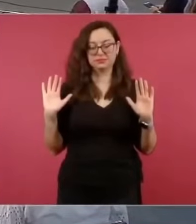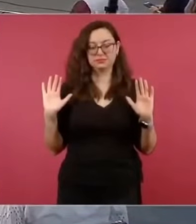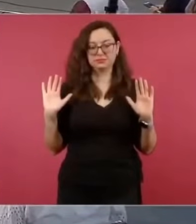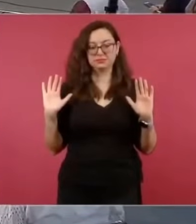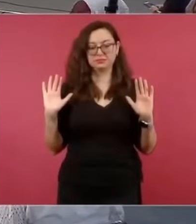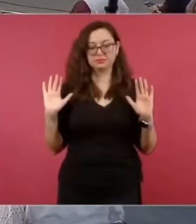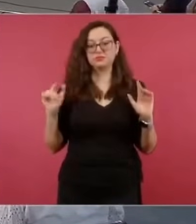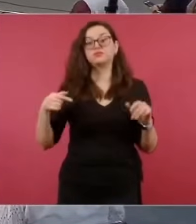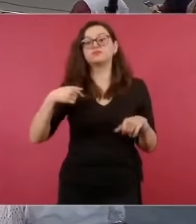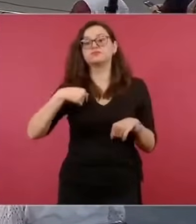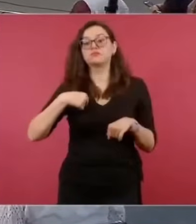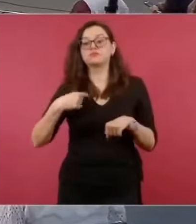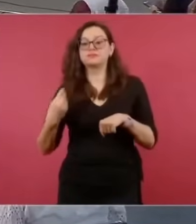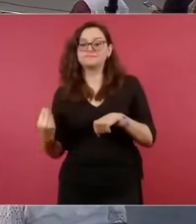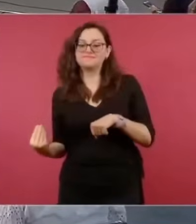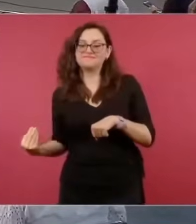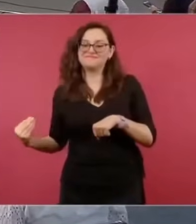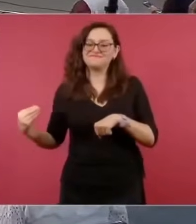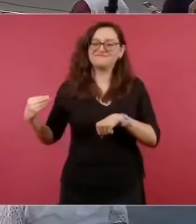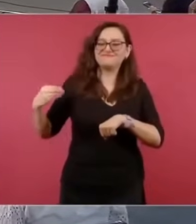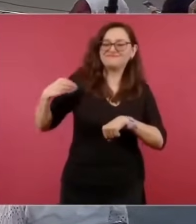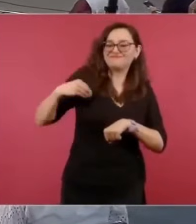Y le agregué,